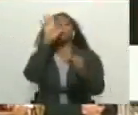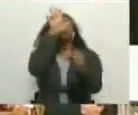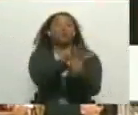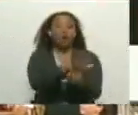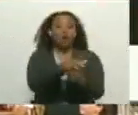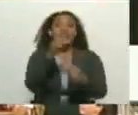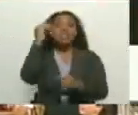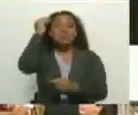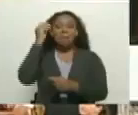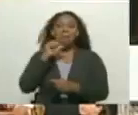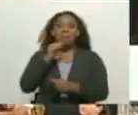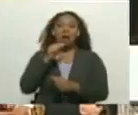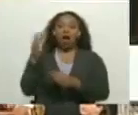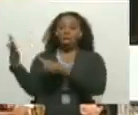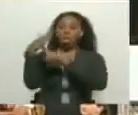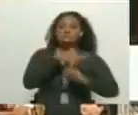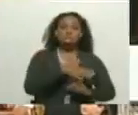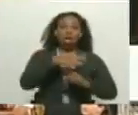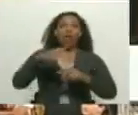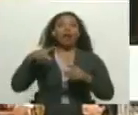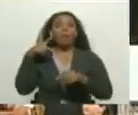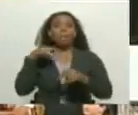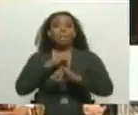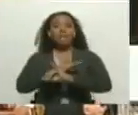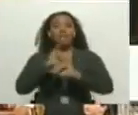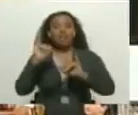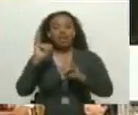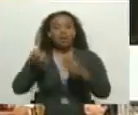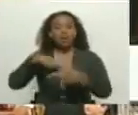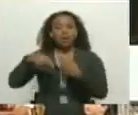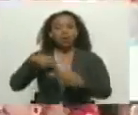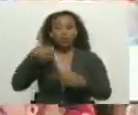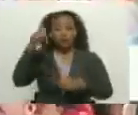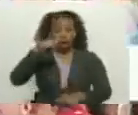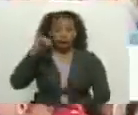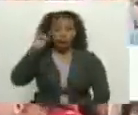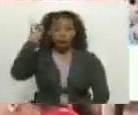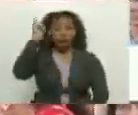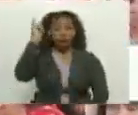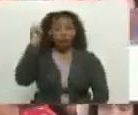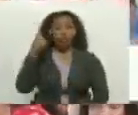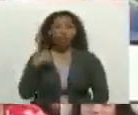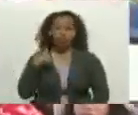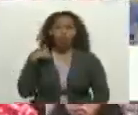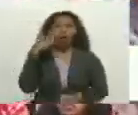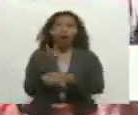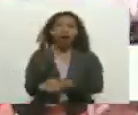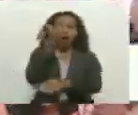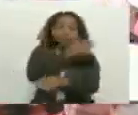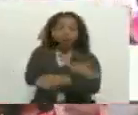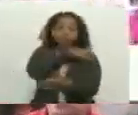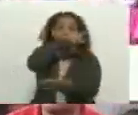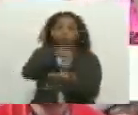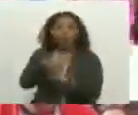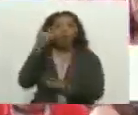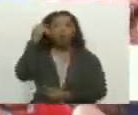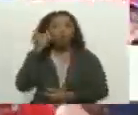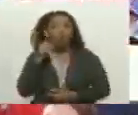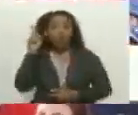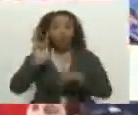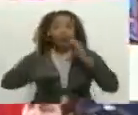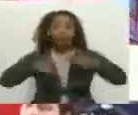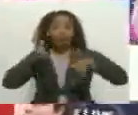pensaron que iban a acabar con la revolución. Y fue aquí en Yaracuy, yo estuve antes en Sucre, pero fue un